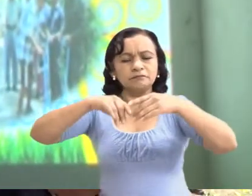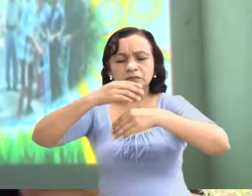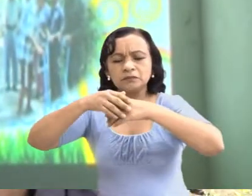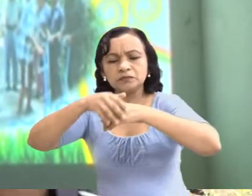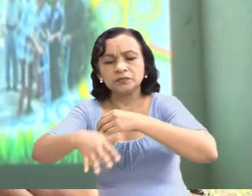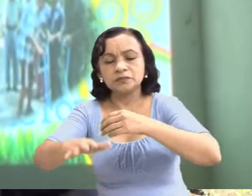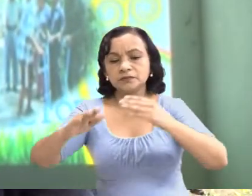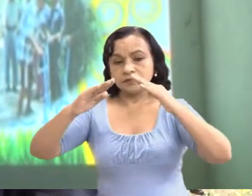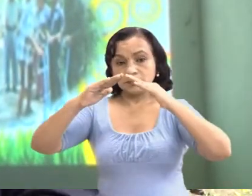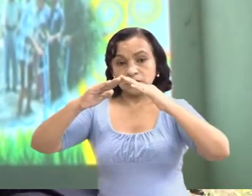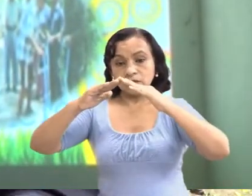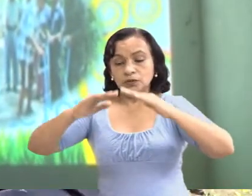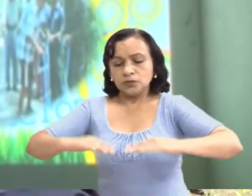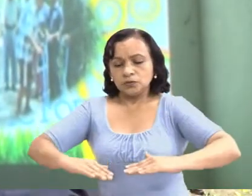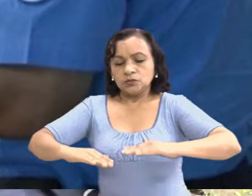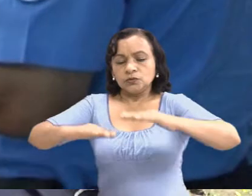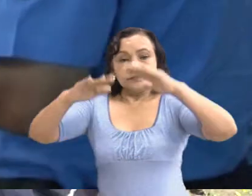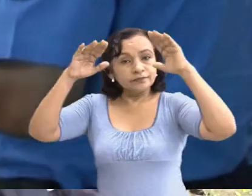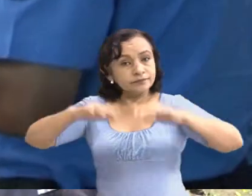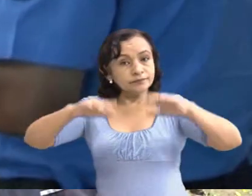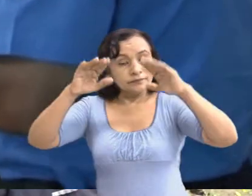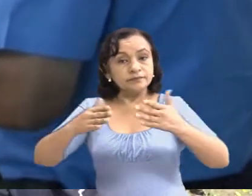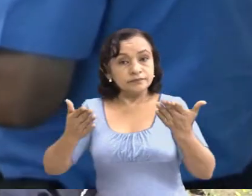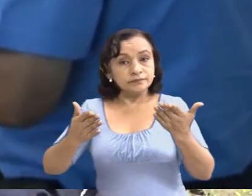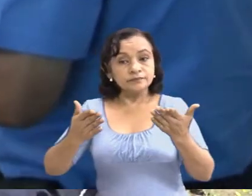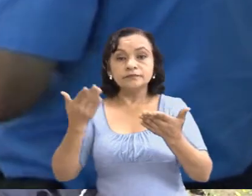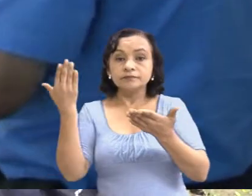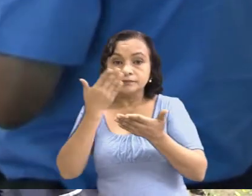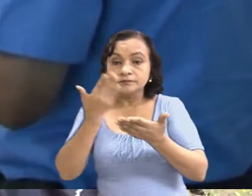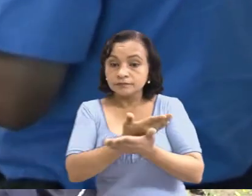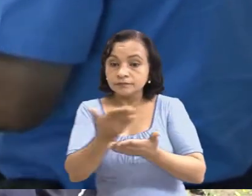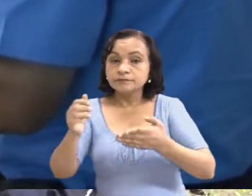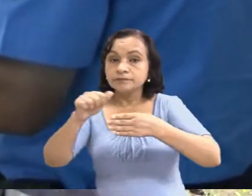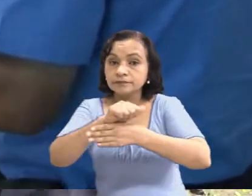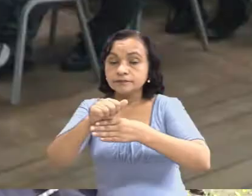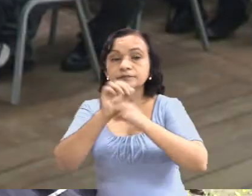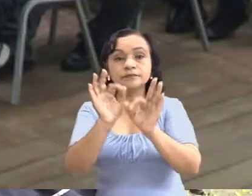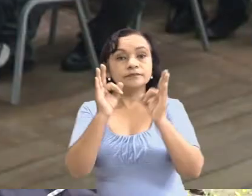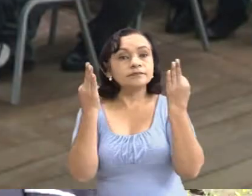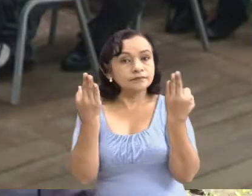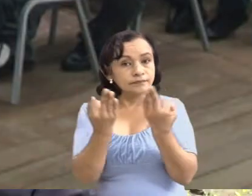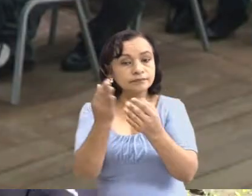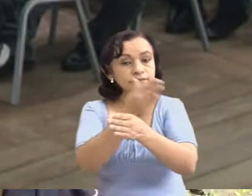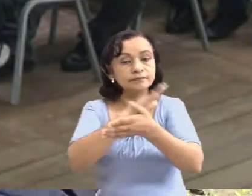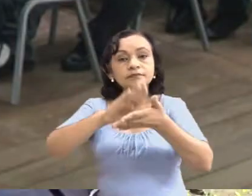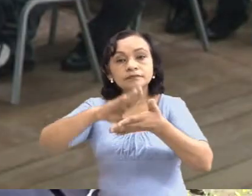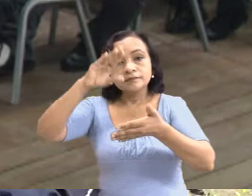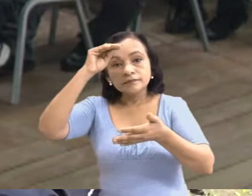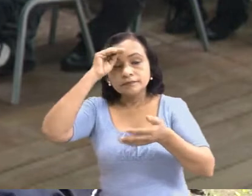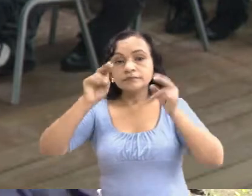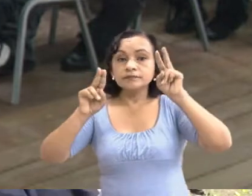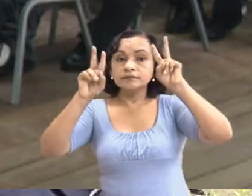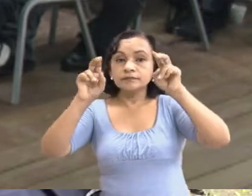ante una inundación, depende del fenómeno que se dé. Pero todos nuestros estudiantes ya están preparados y nuestras familias, porque también